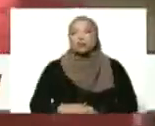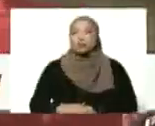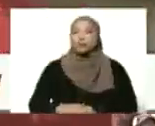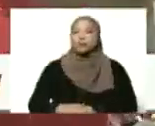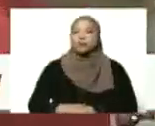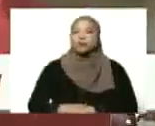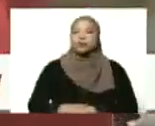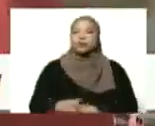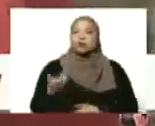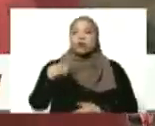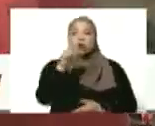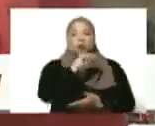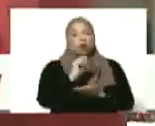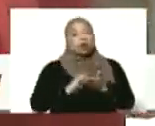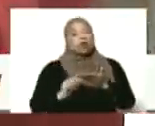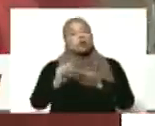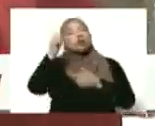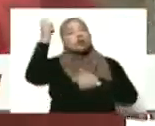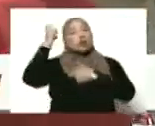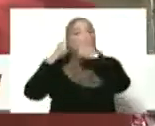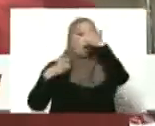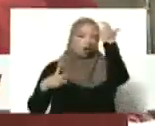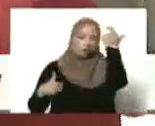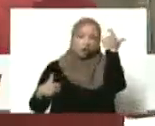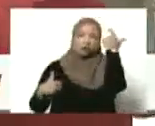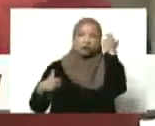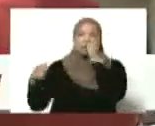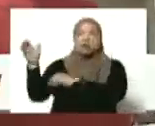lo diseñó nuestro comandante Hugo Chávez.